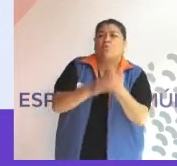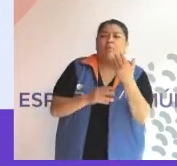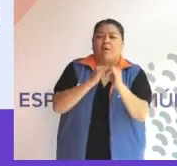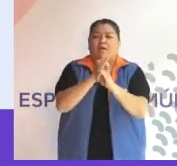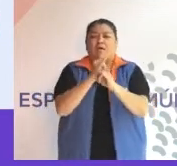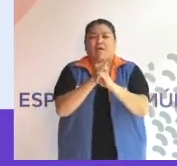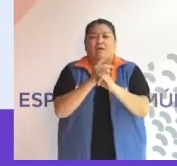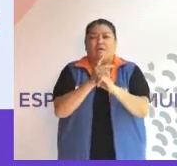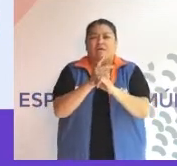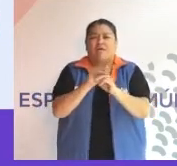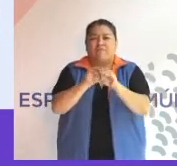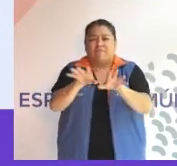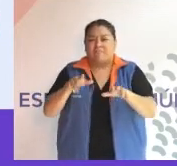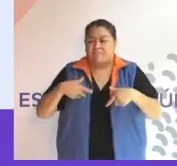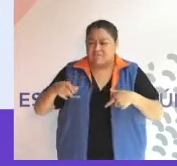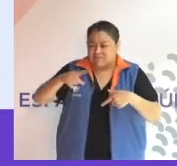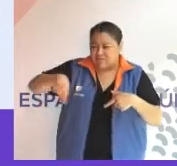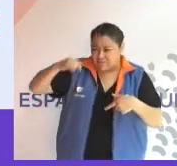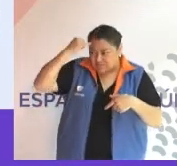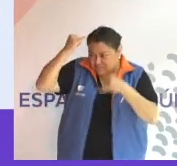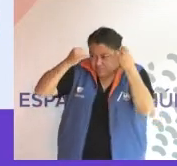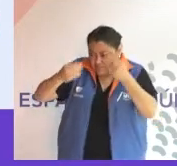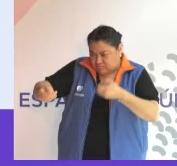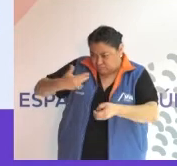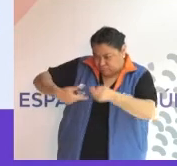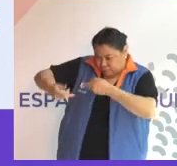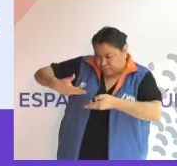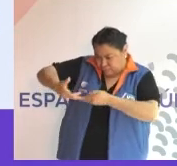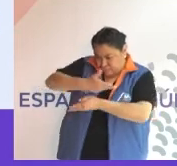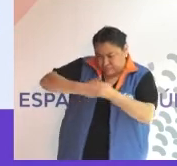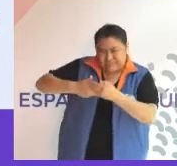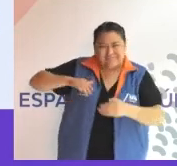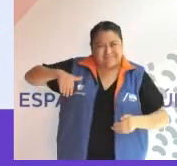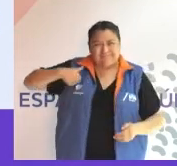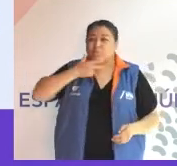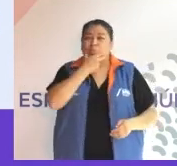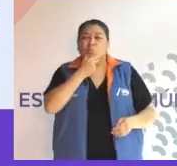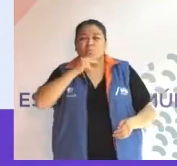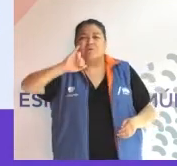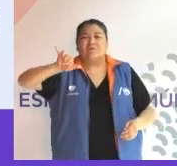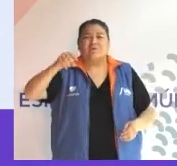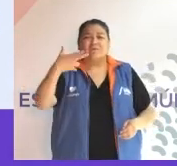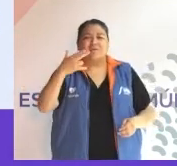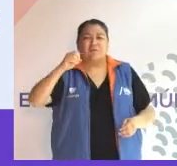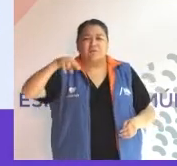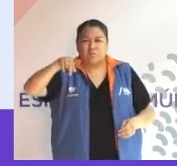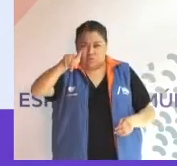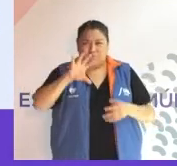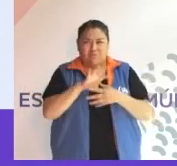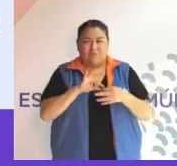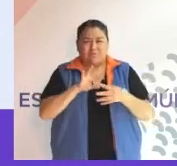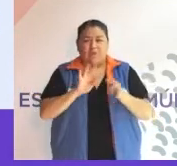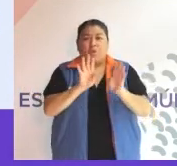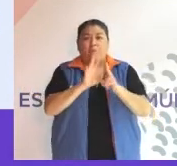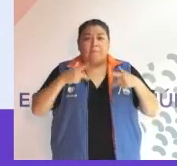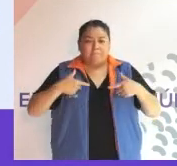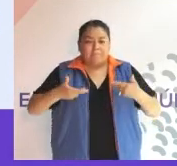de participación social y que tiene mucho que ver, John, con lo que tú hablabas también de la construcción de